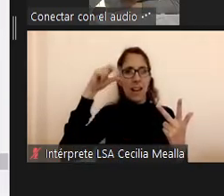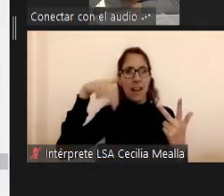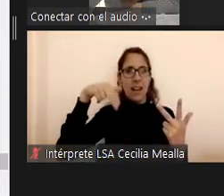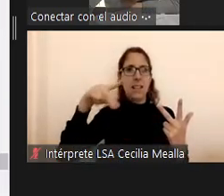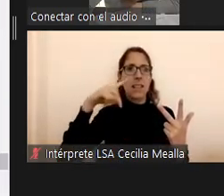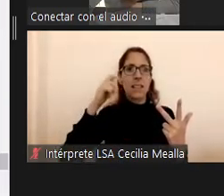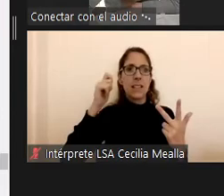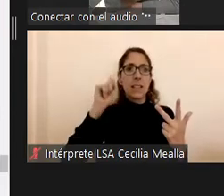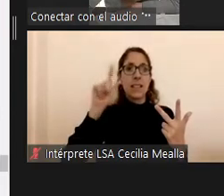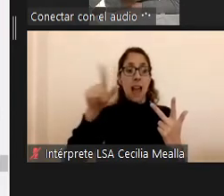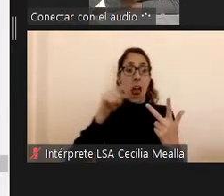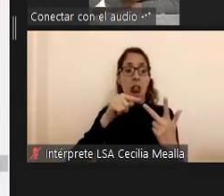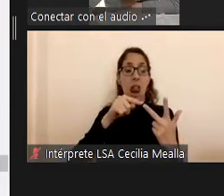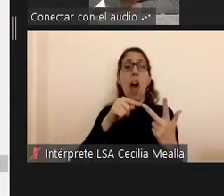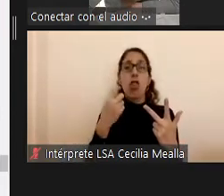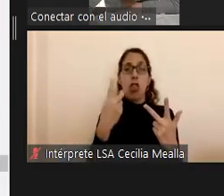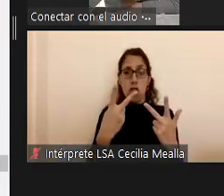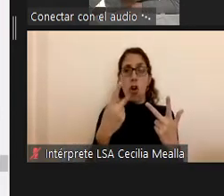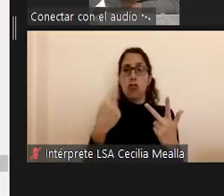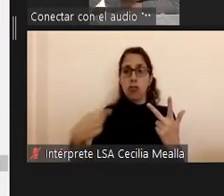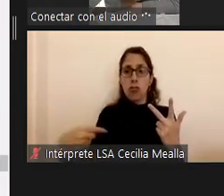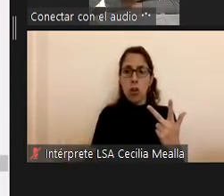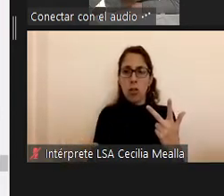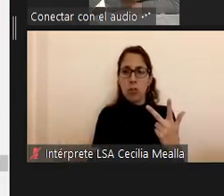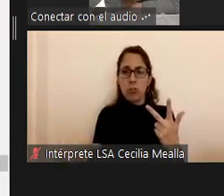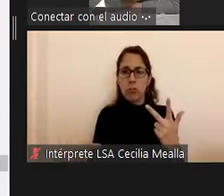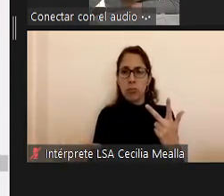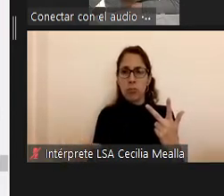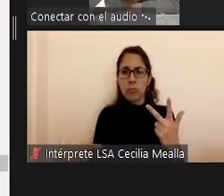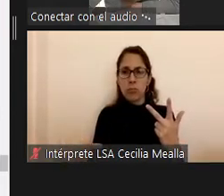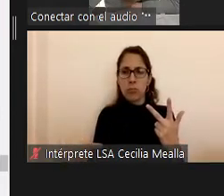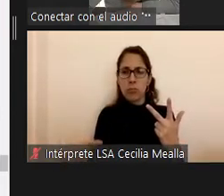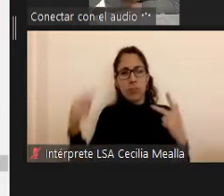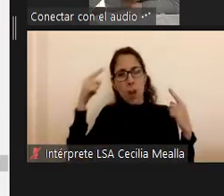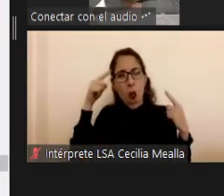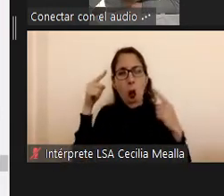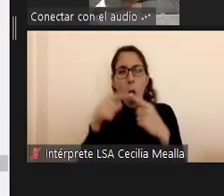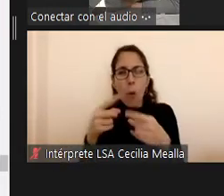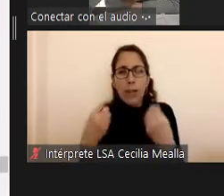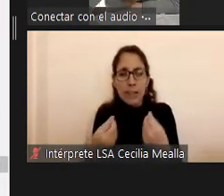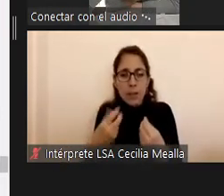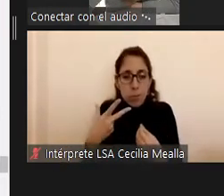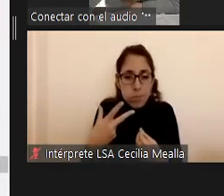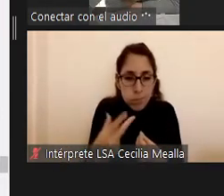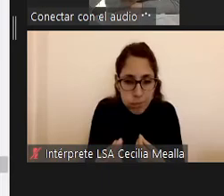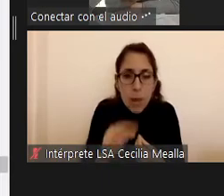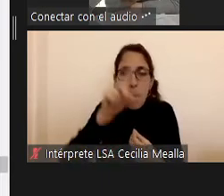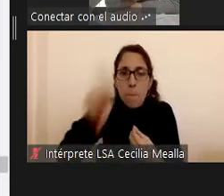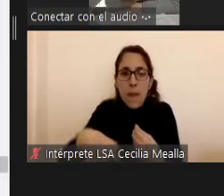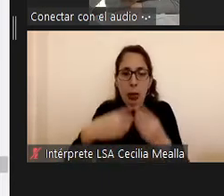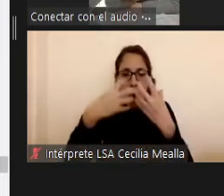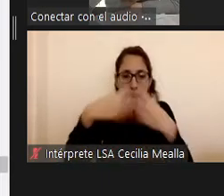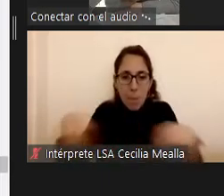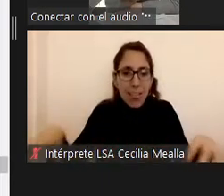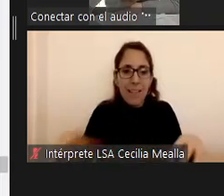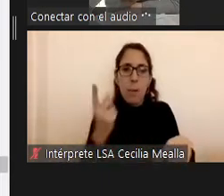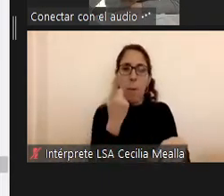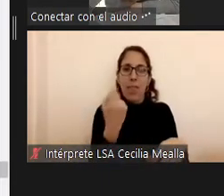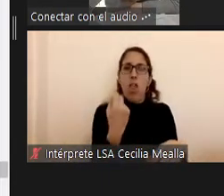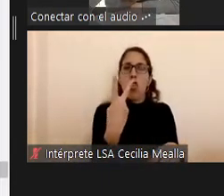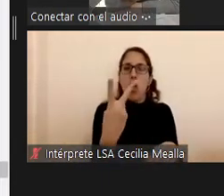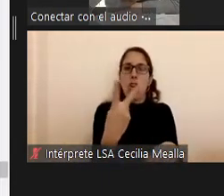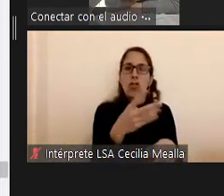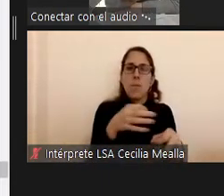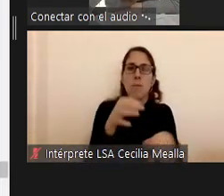utilizan dos colorantes y que nos permiten diferenciar dos tipos de bacterias. Entonces acá tienen que responder